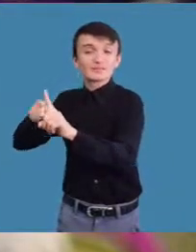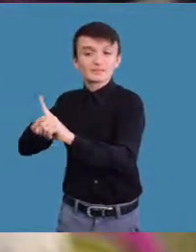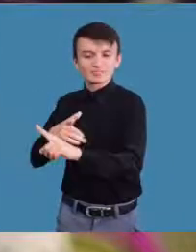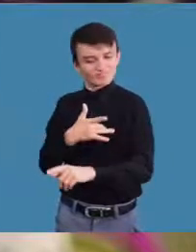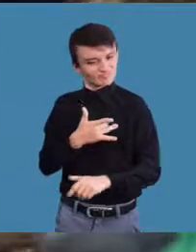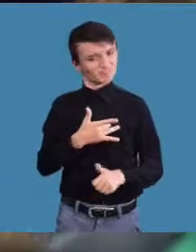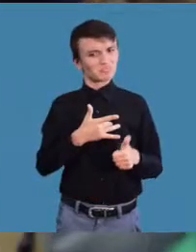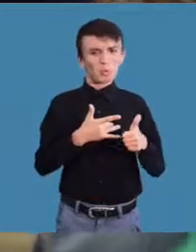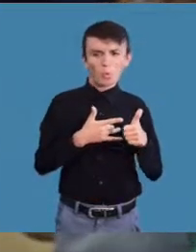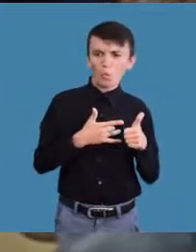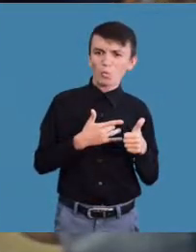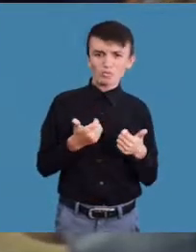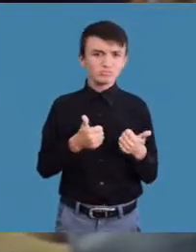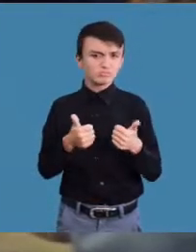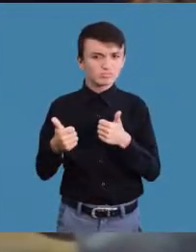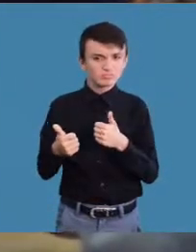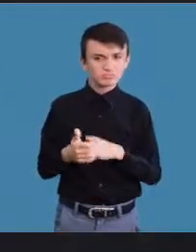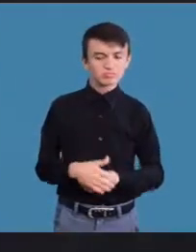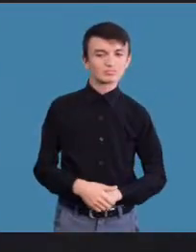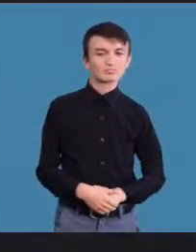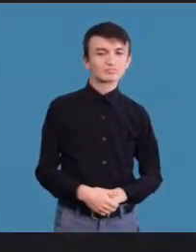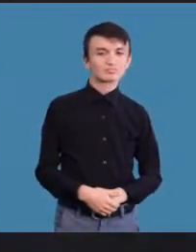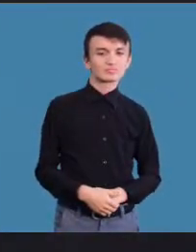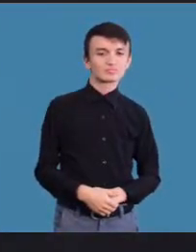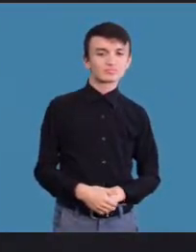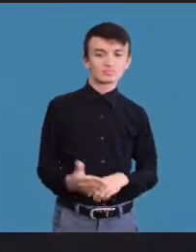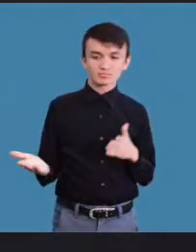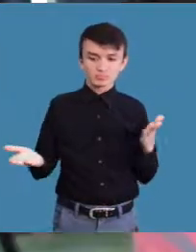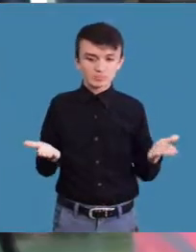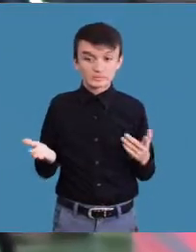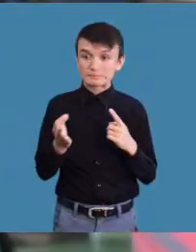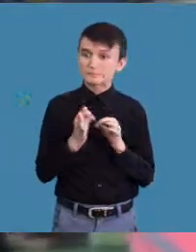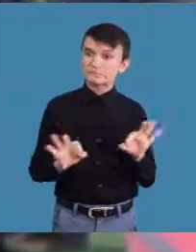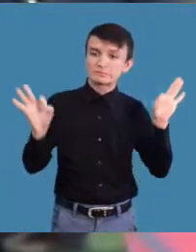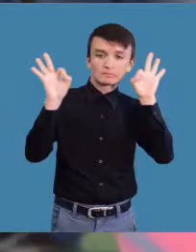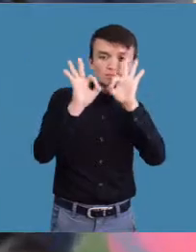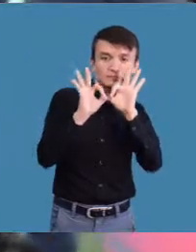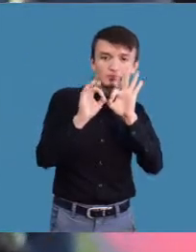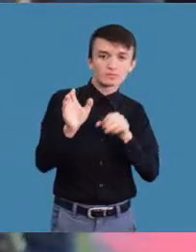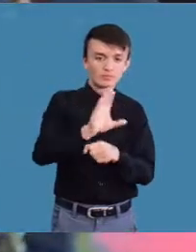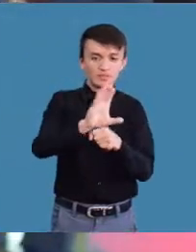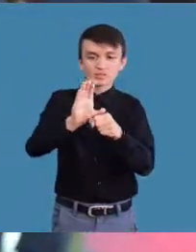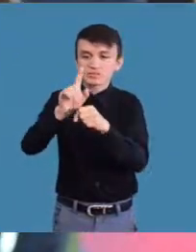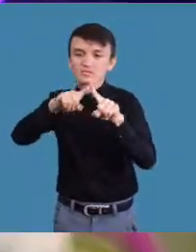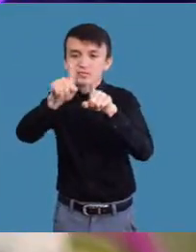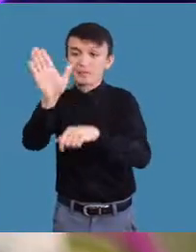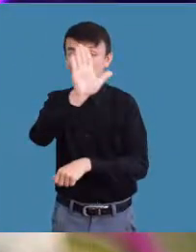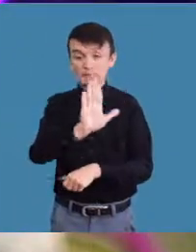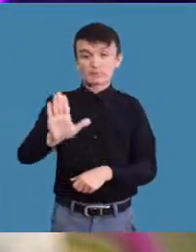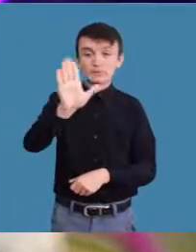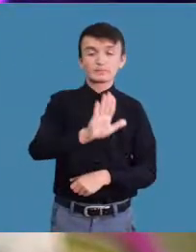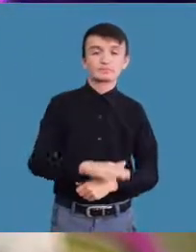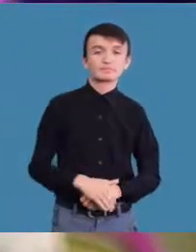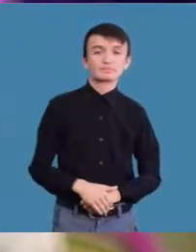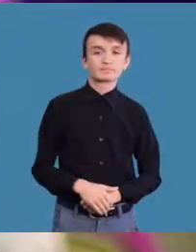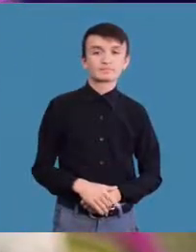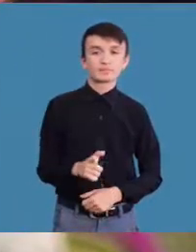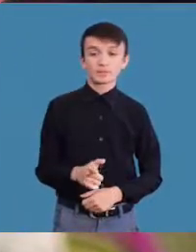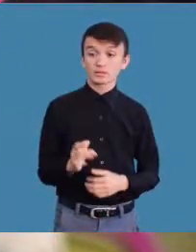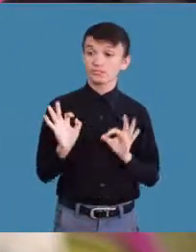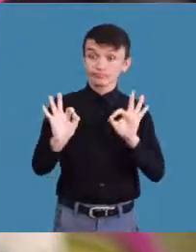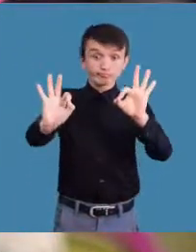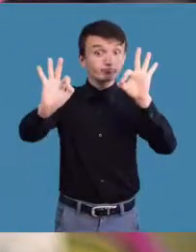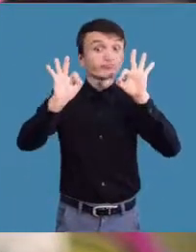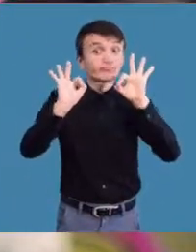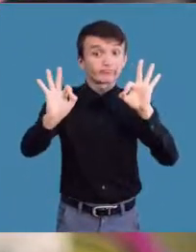los clientes se sienten satisfechos con el servicio de la EDEC, además que es el servicio más importante que se presta en toda la ciudad, en todo el departamento, que debe